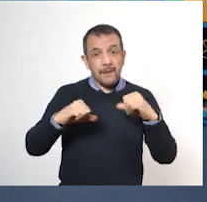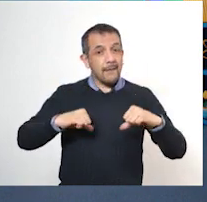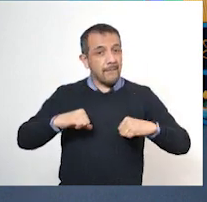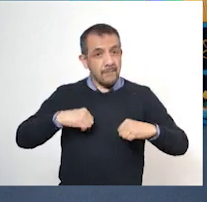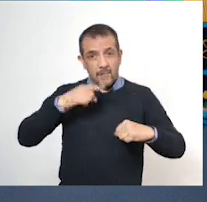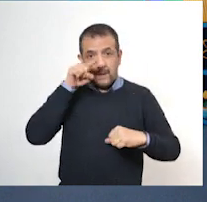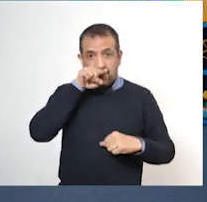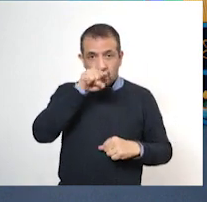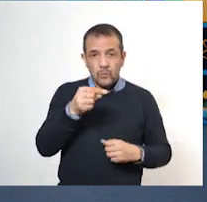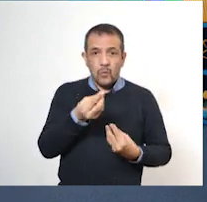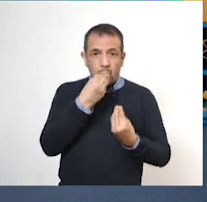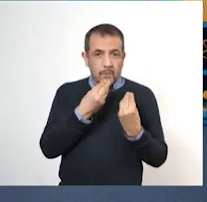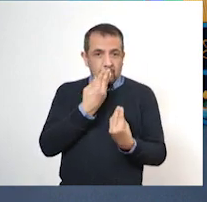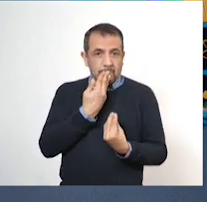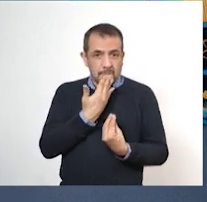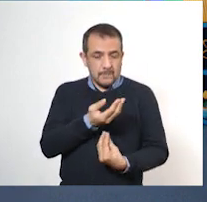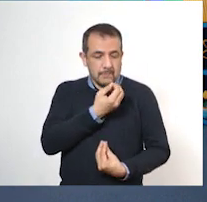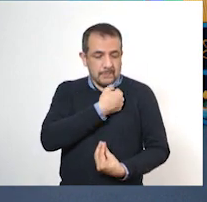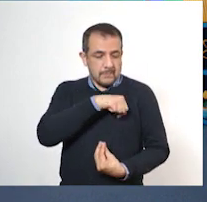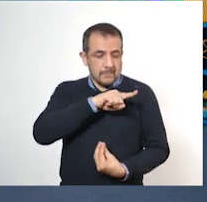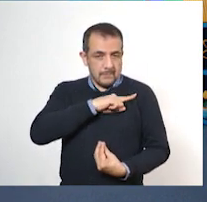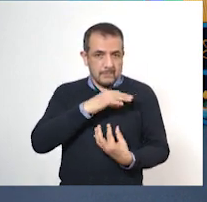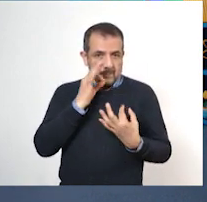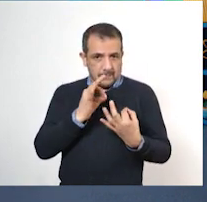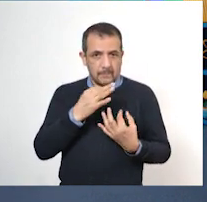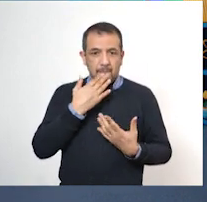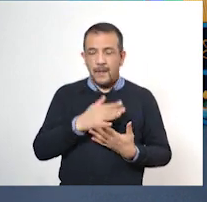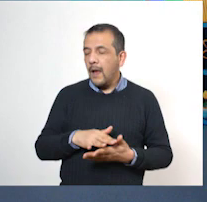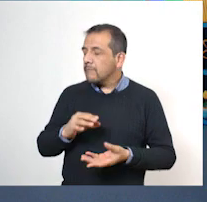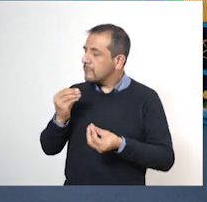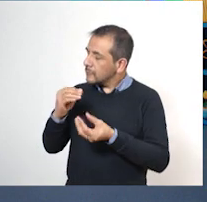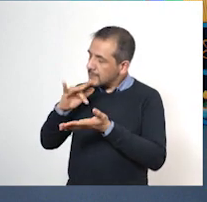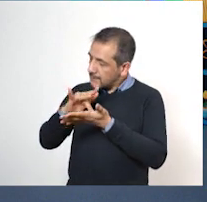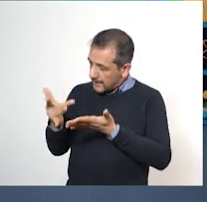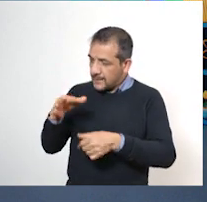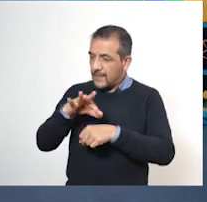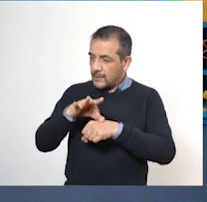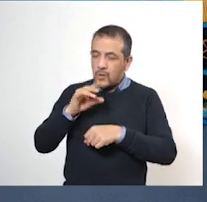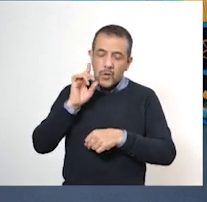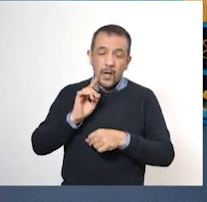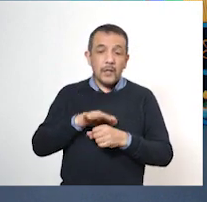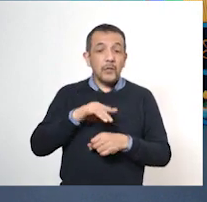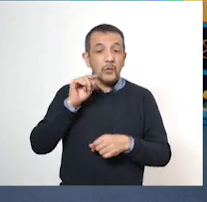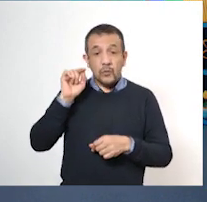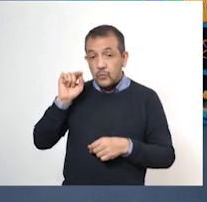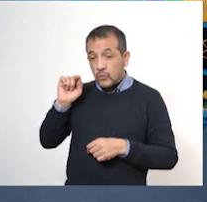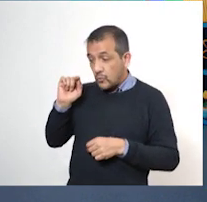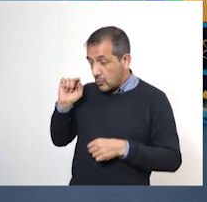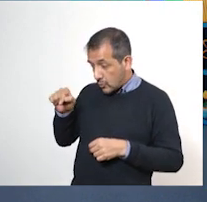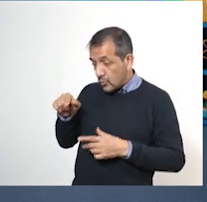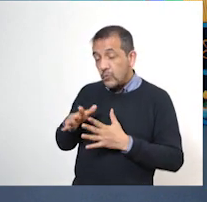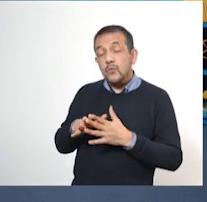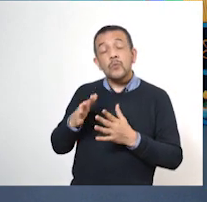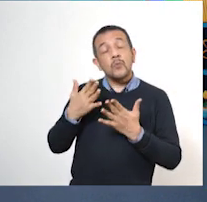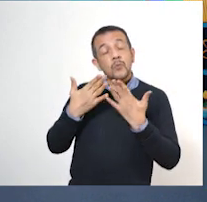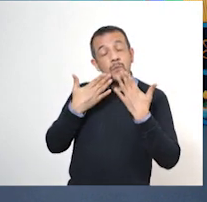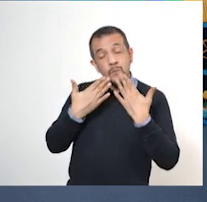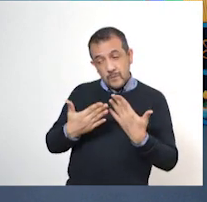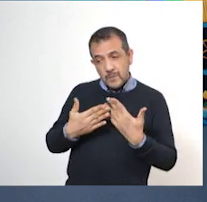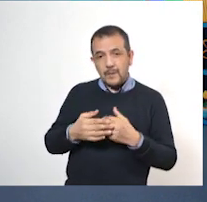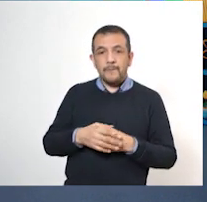para su alimentación saludable. Ay, gracias, doctora. Su iniciativa ha dado grandes